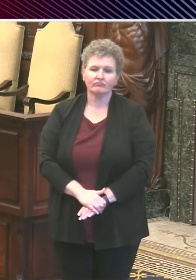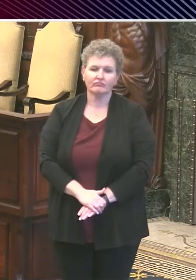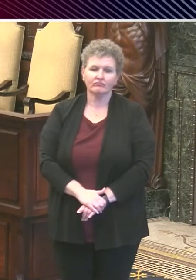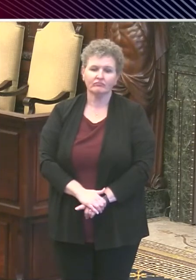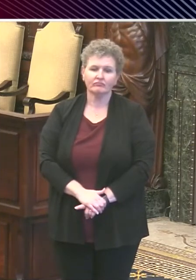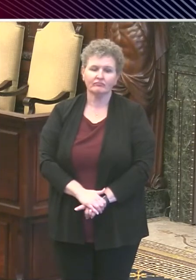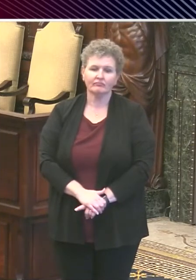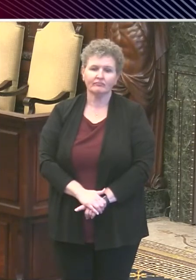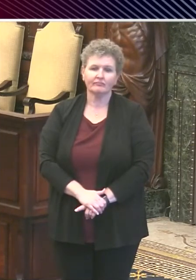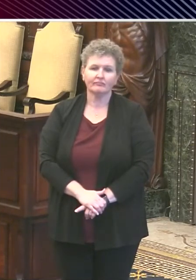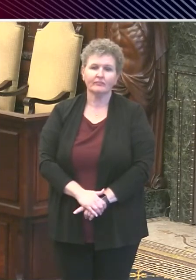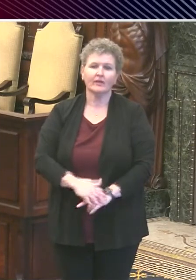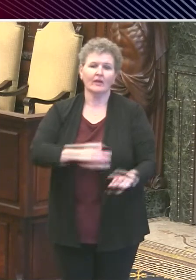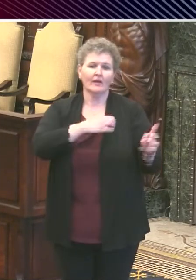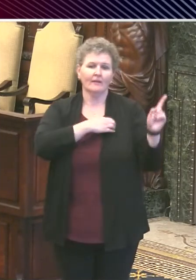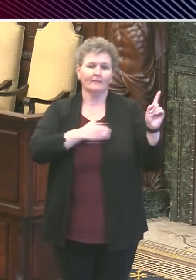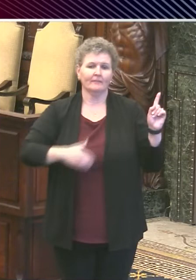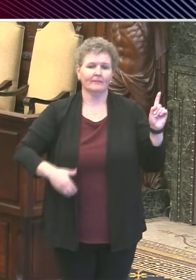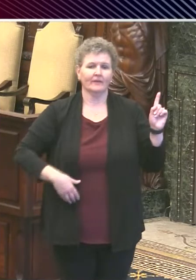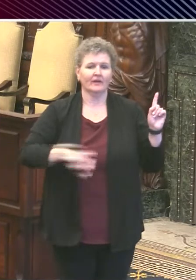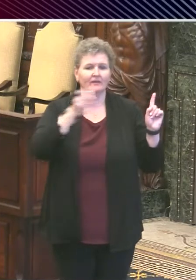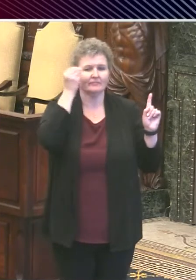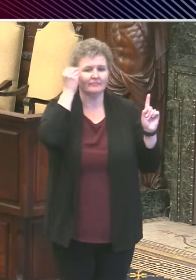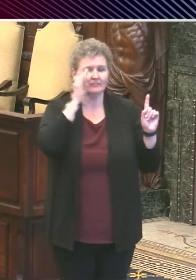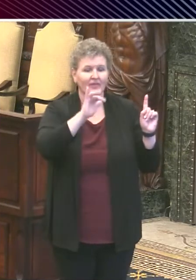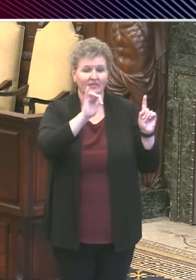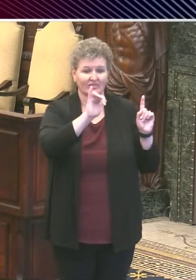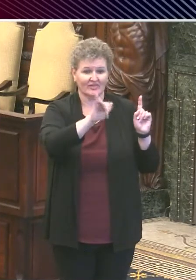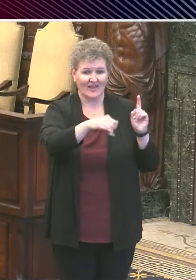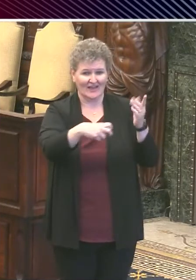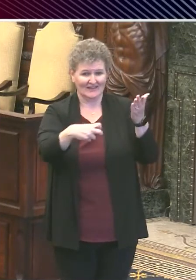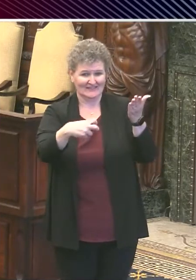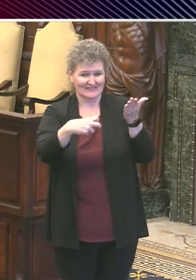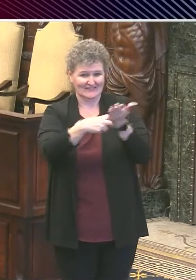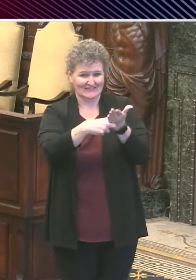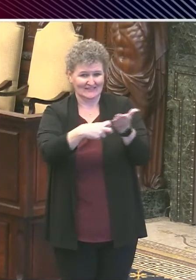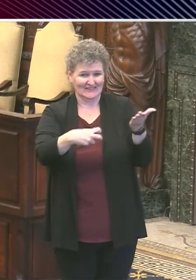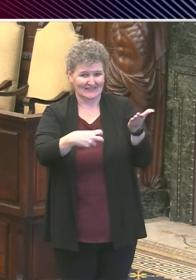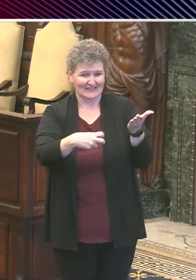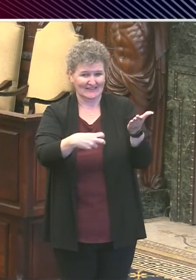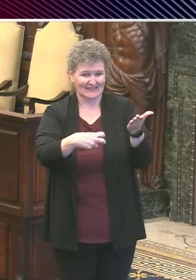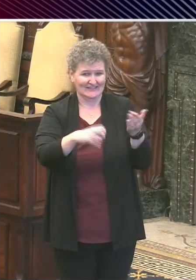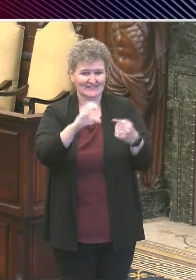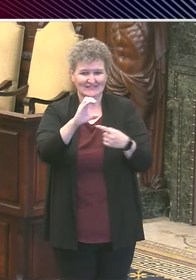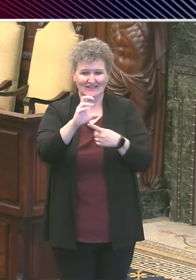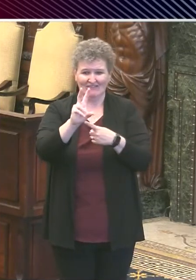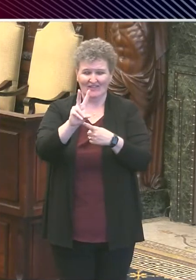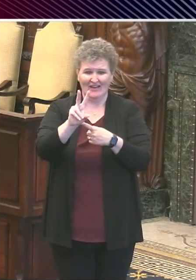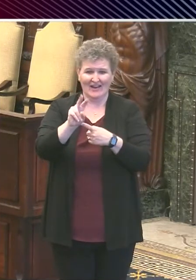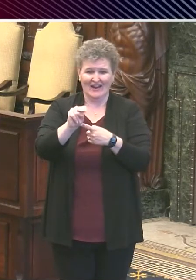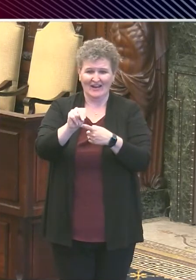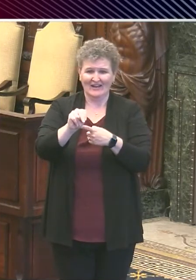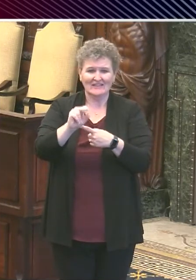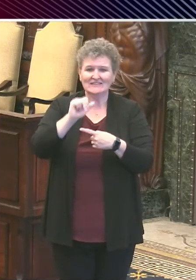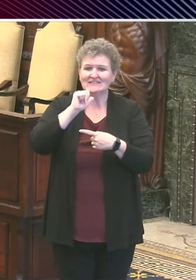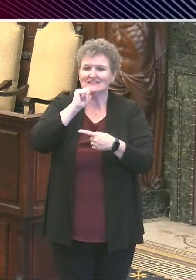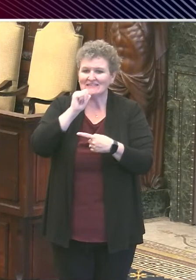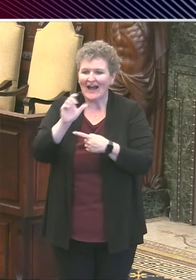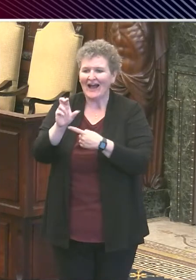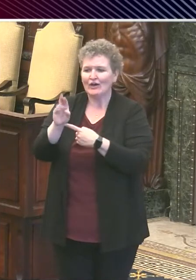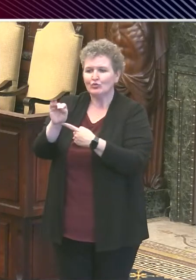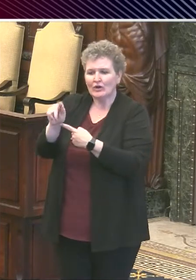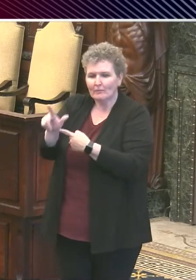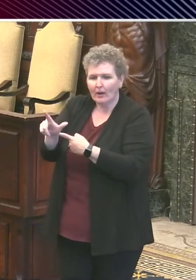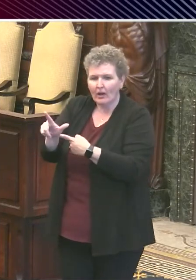Also, CVNs are not criminal charges. They are civil violations, similar to a parking ticket or a